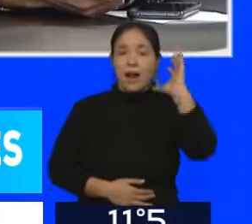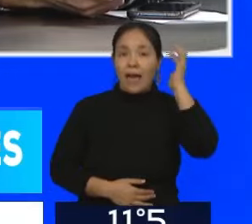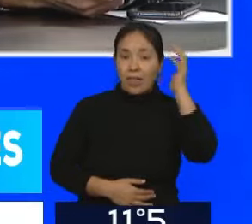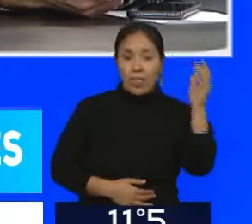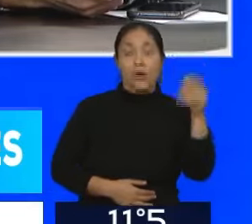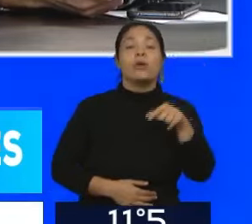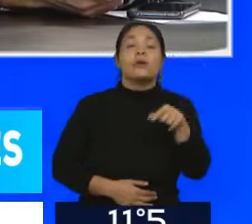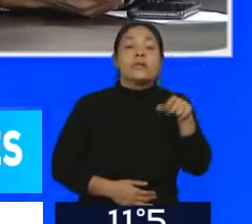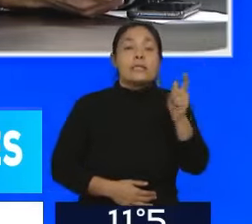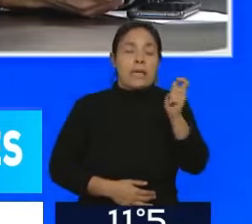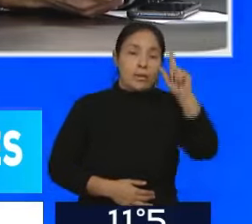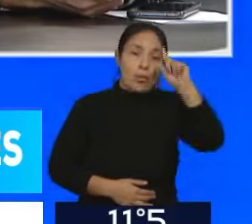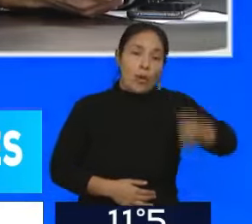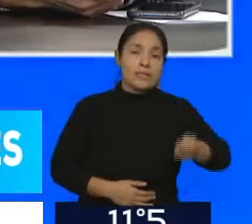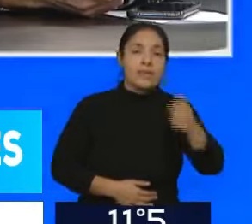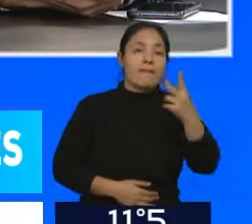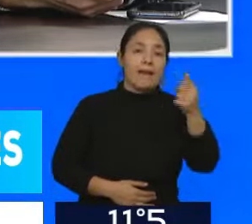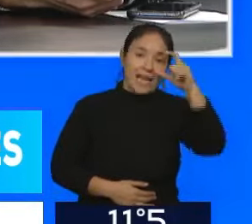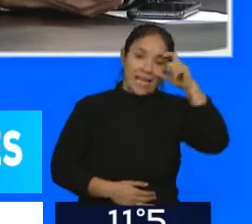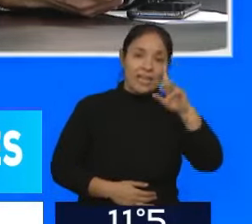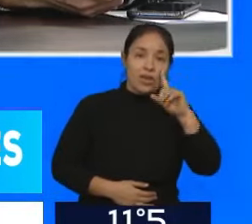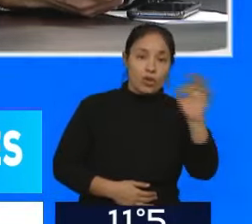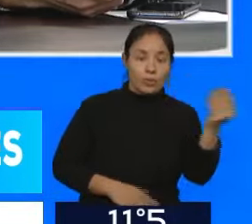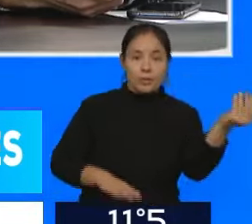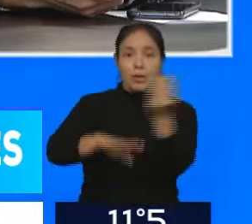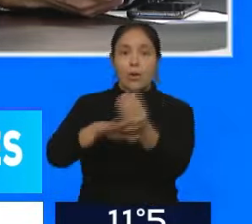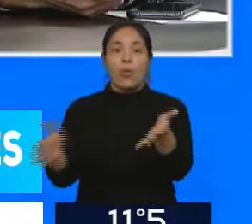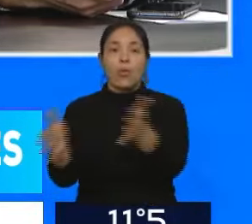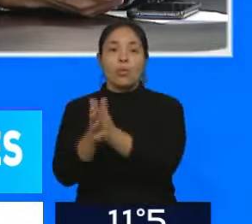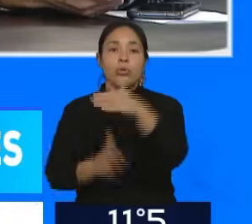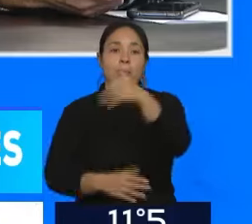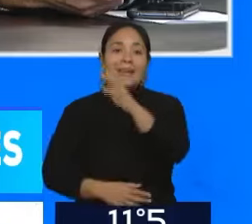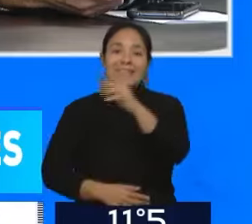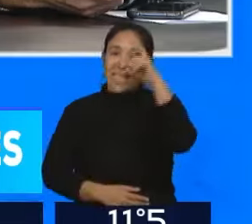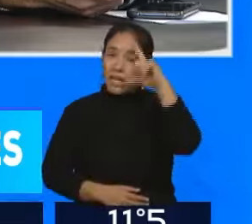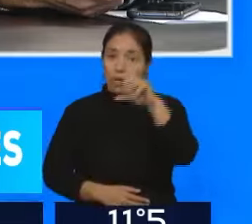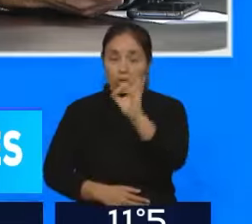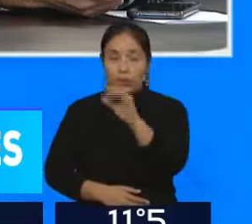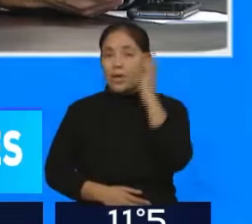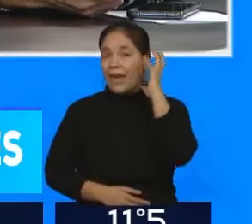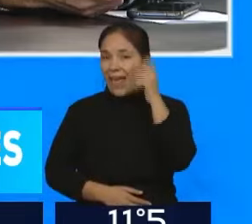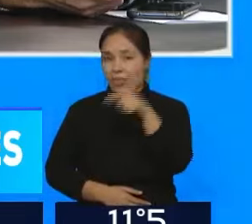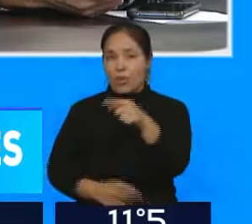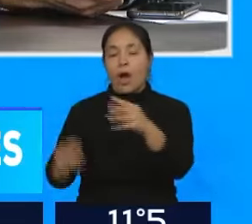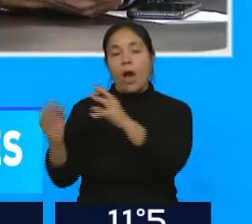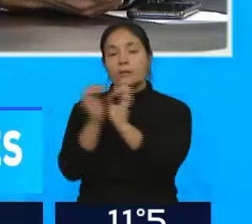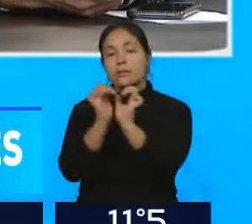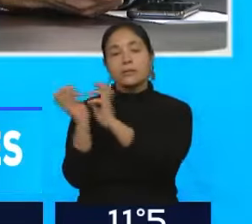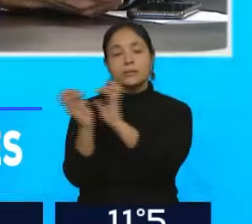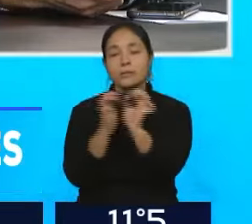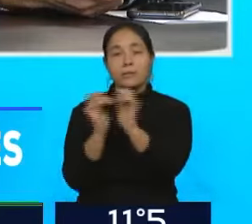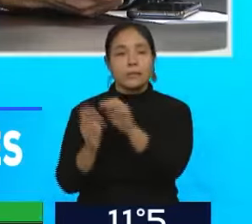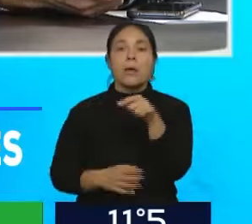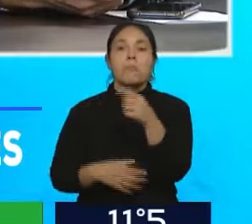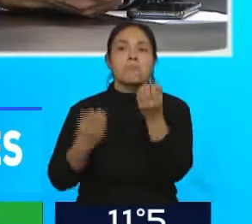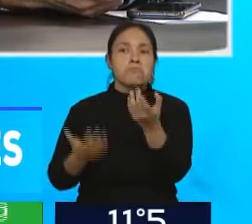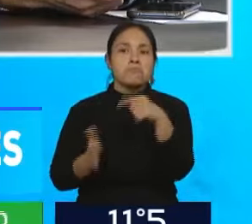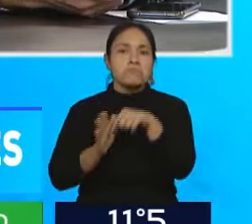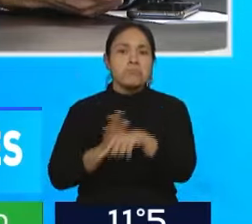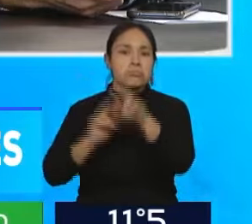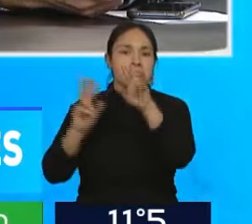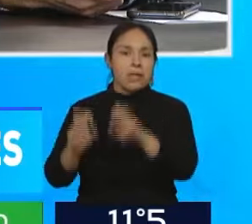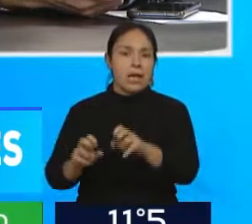Opinión, con Marcelo Torres y contigo tuvieron la tarea de tal vez desentrañar algunas de